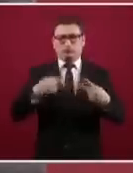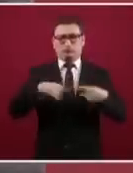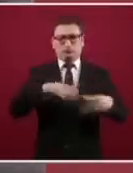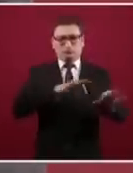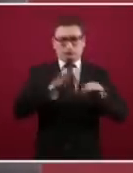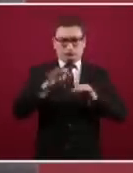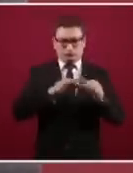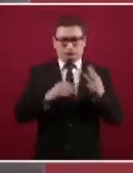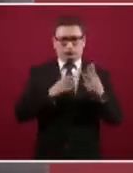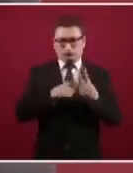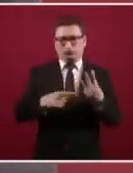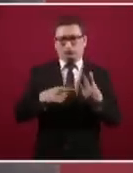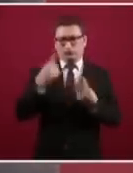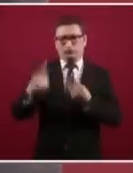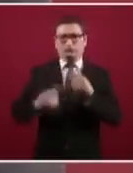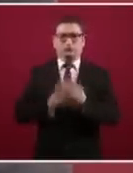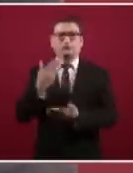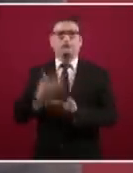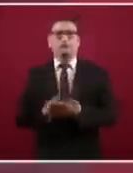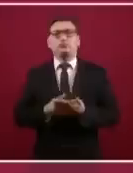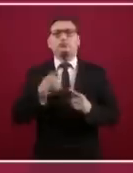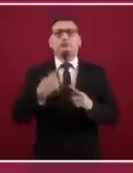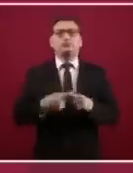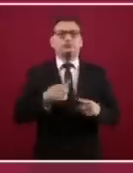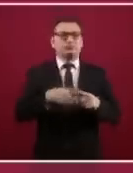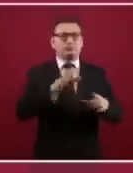lo estoy analizando.